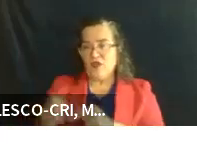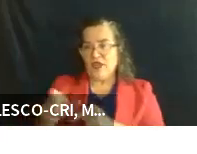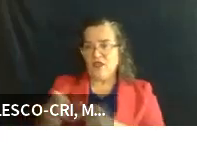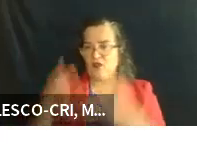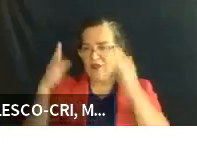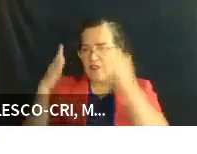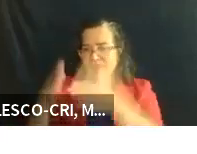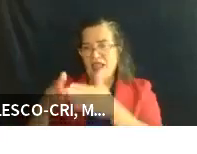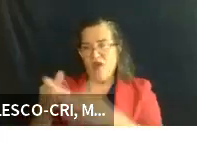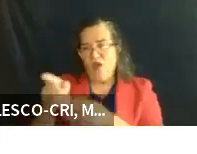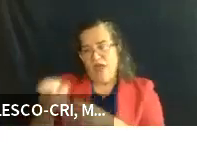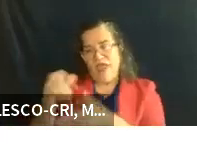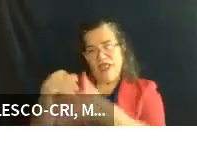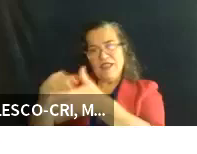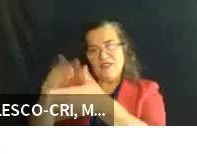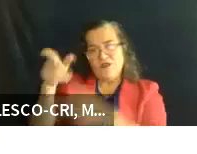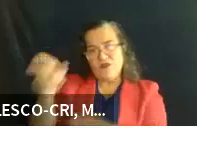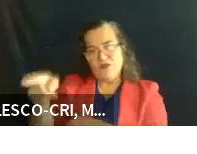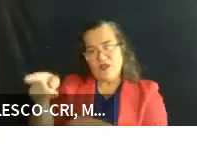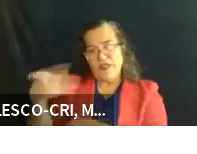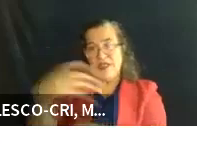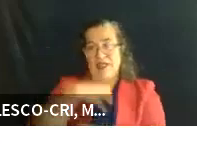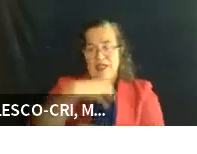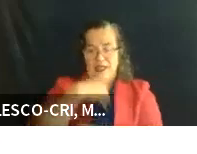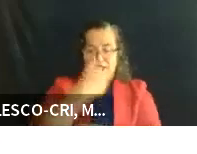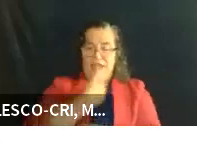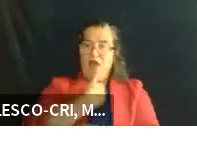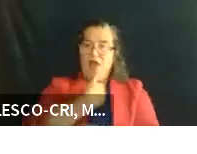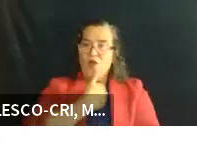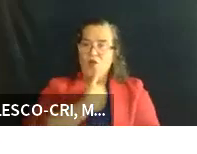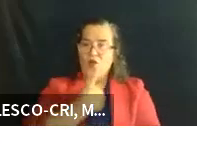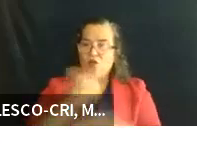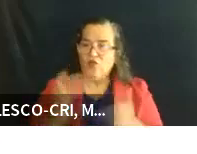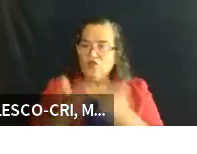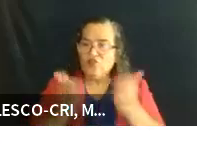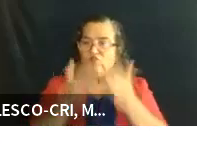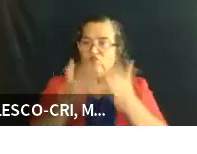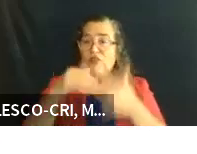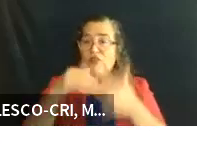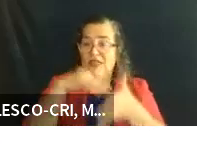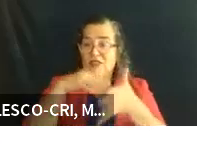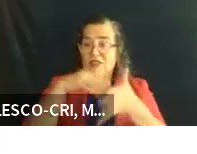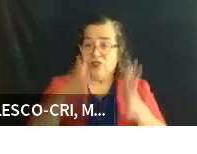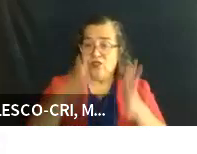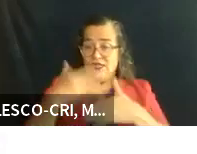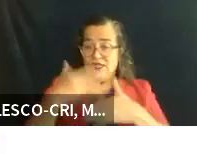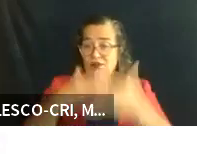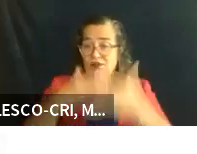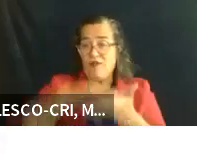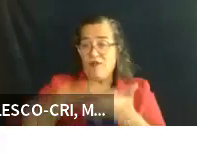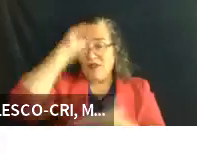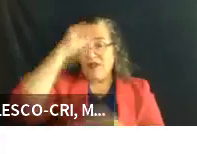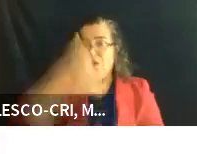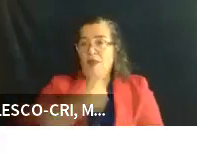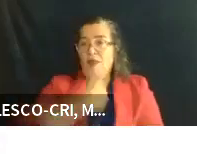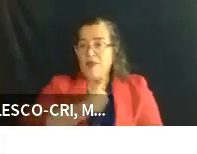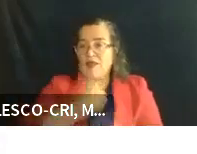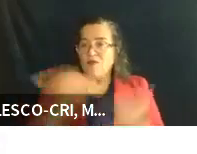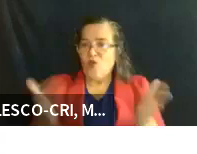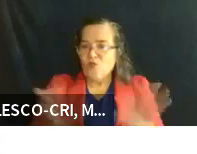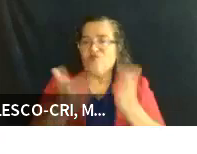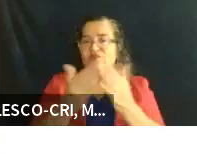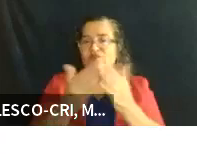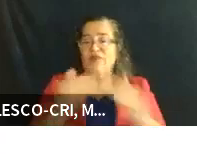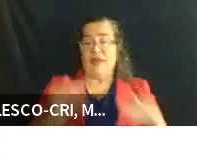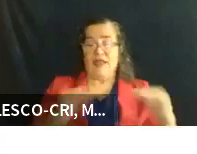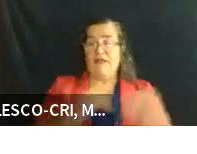la autogencialidad del estudiante en el proceso de aprendizaje. En un nivel 1, un estudiante